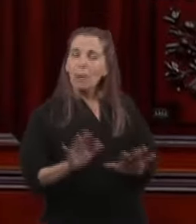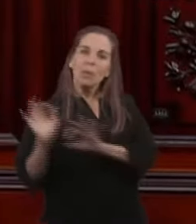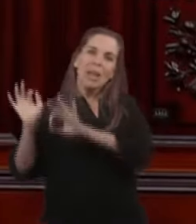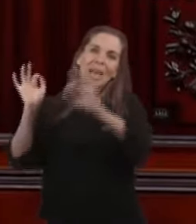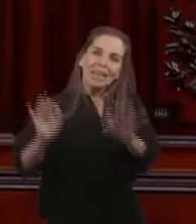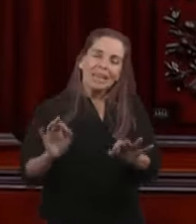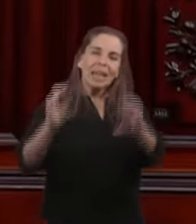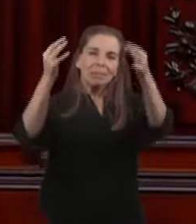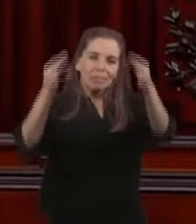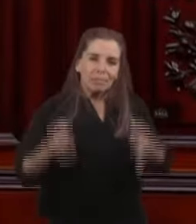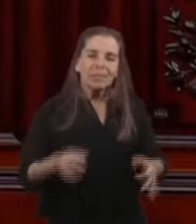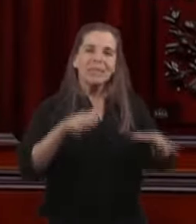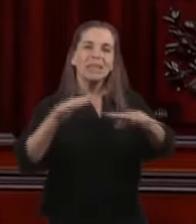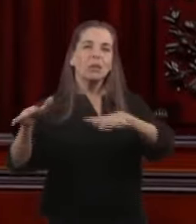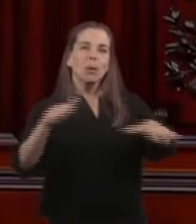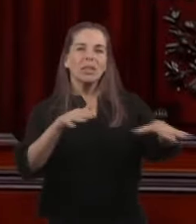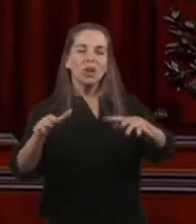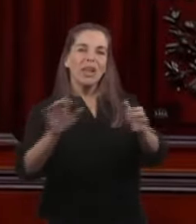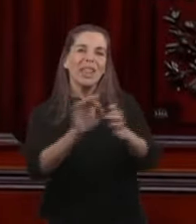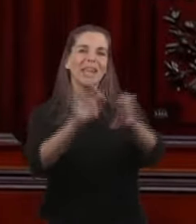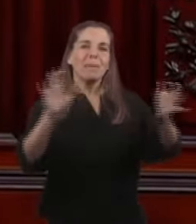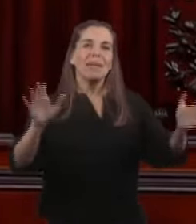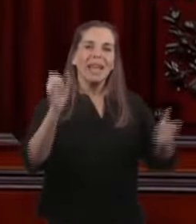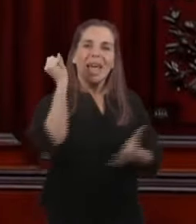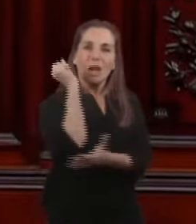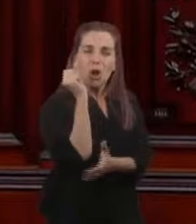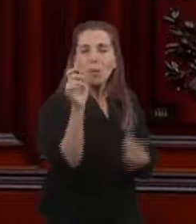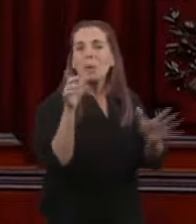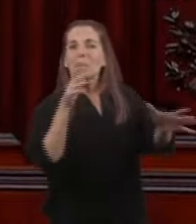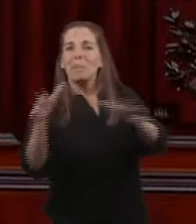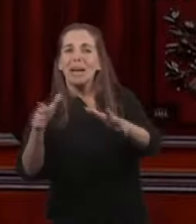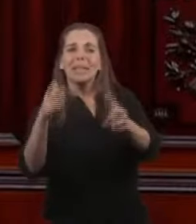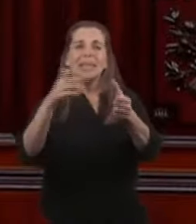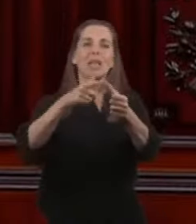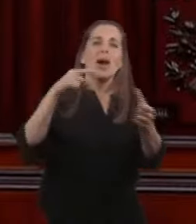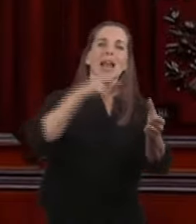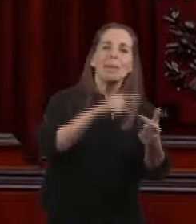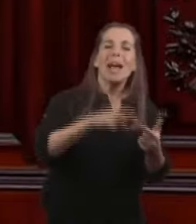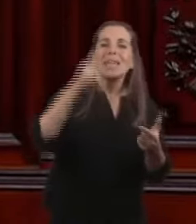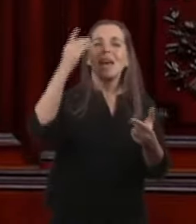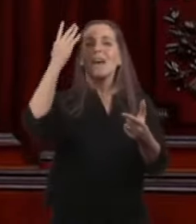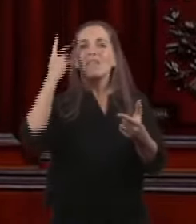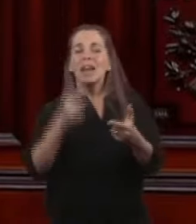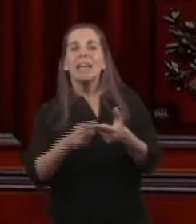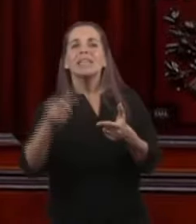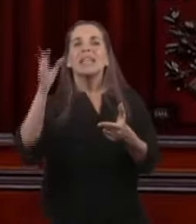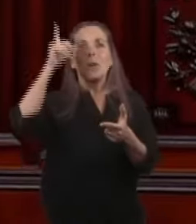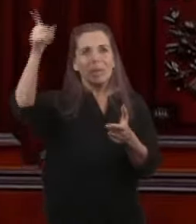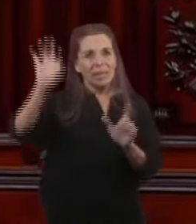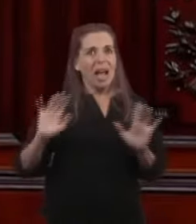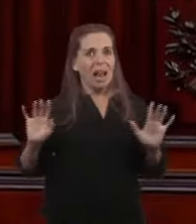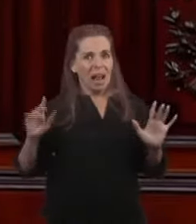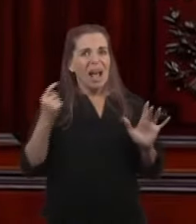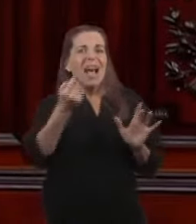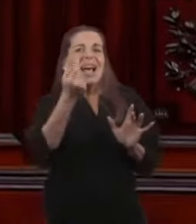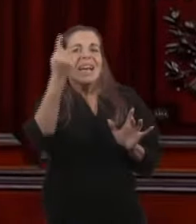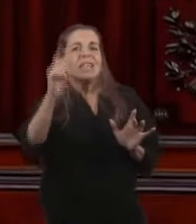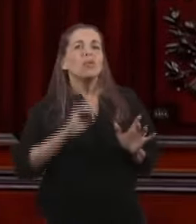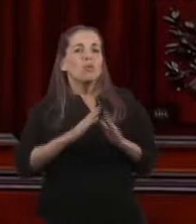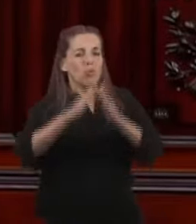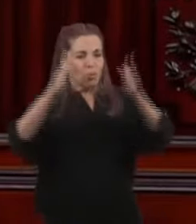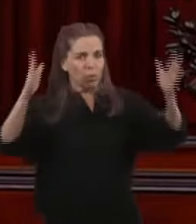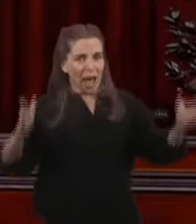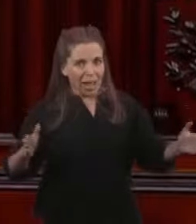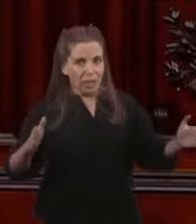libertad económica similares a los de Alemania Francia o Italia en menos de un año de gestión con viento y marea en contra